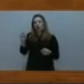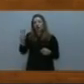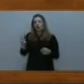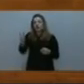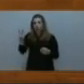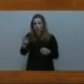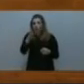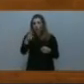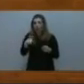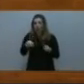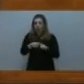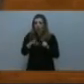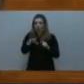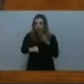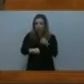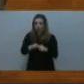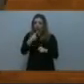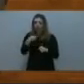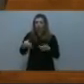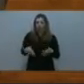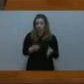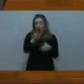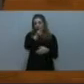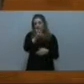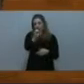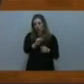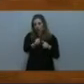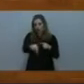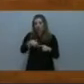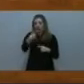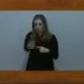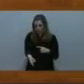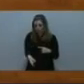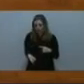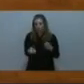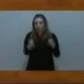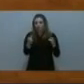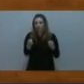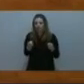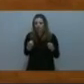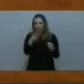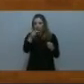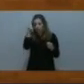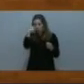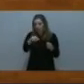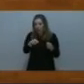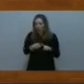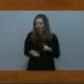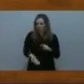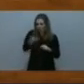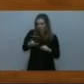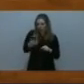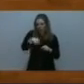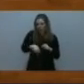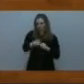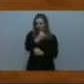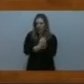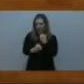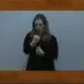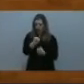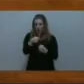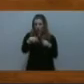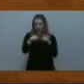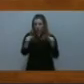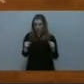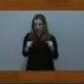la reconquista, el Camino pasa 200 años después abajo. ¿Por qué? Porque ya sabían que era motor económico, que eran medievales, pero no eran tontos.